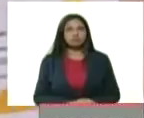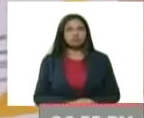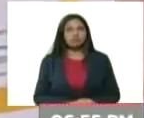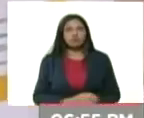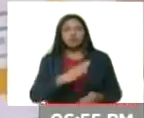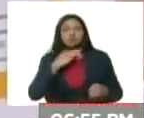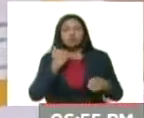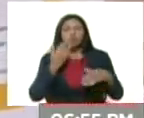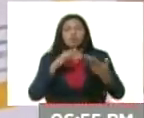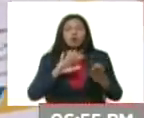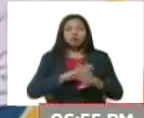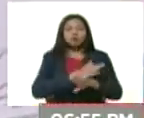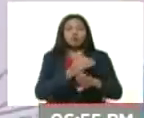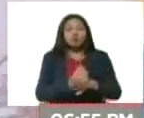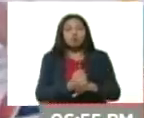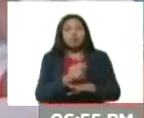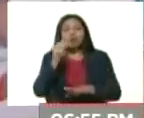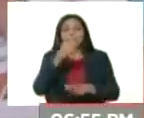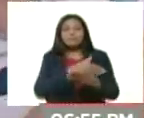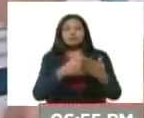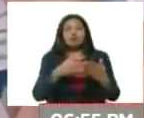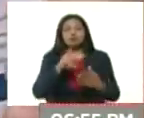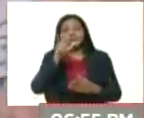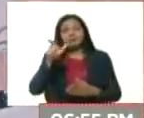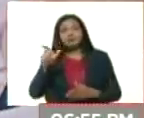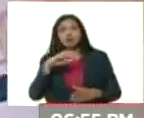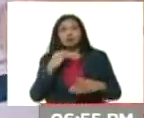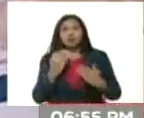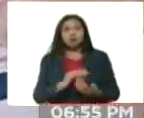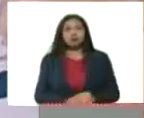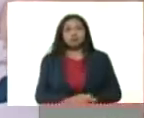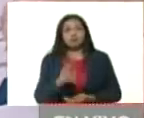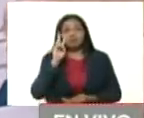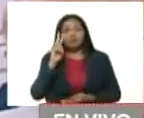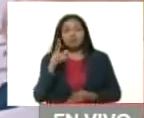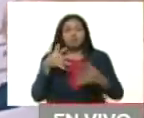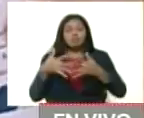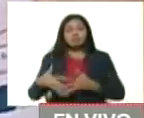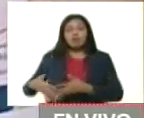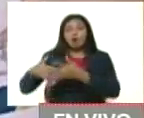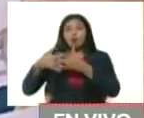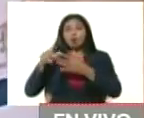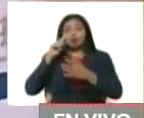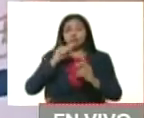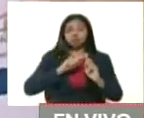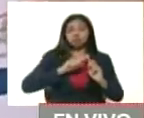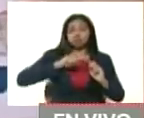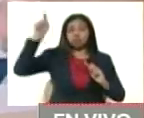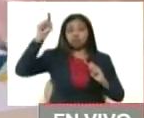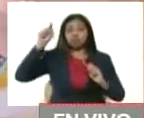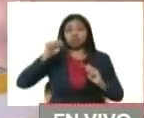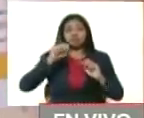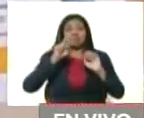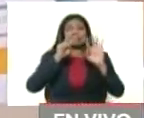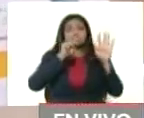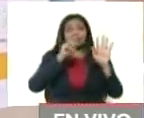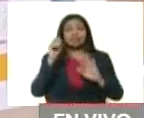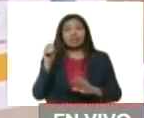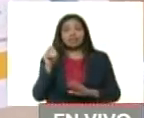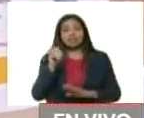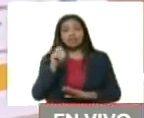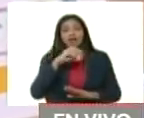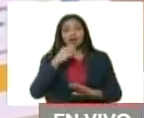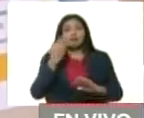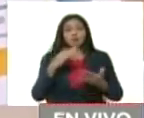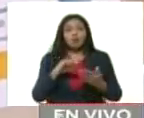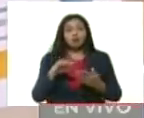Muertes por millón de habitantes. Este es el caso de Norteamérica, que tiene cerca de 70 fallecidos por millón